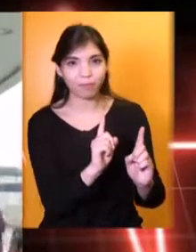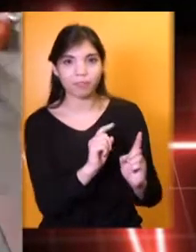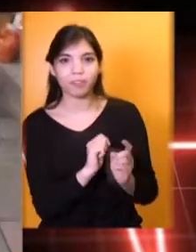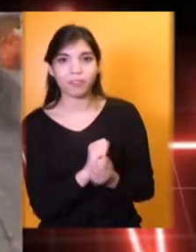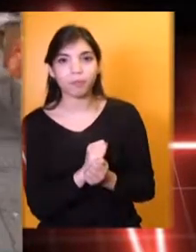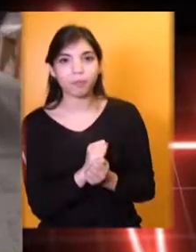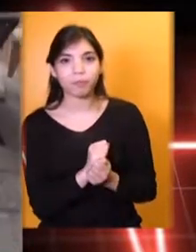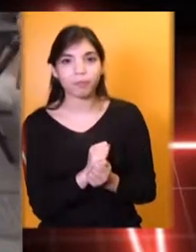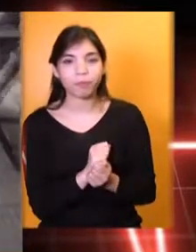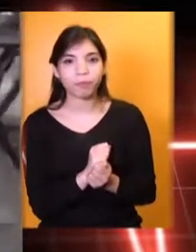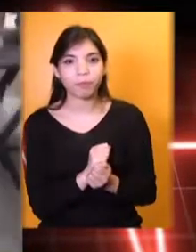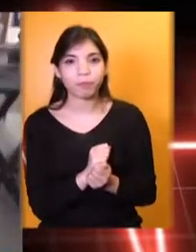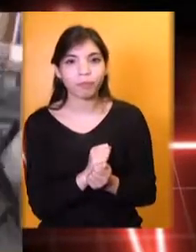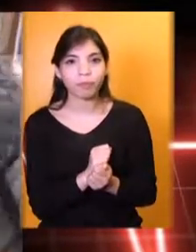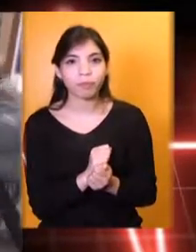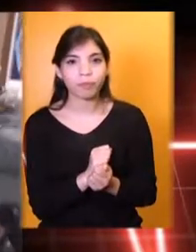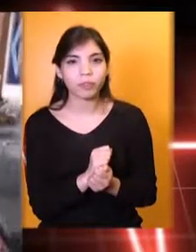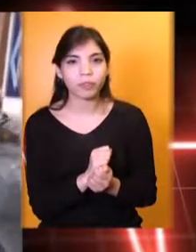seguirlo.